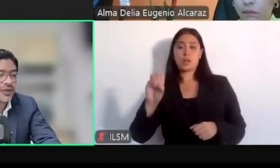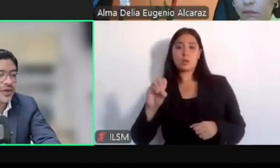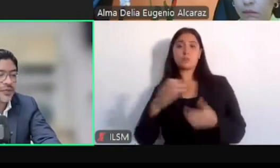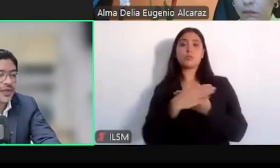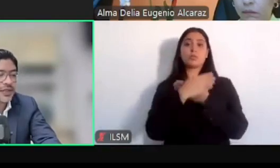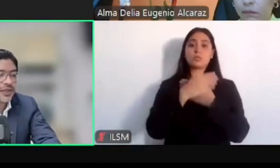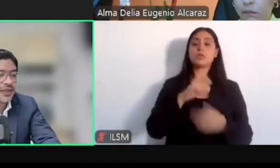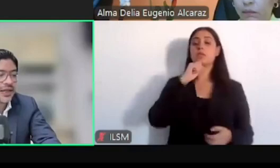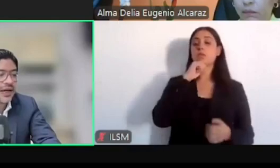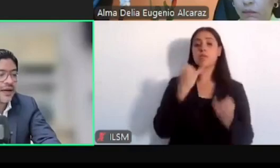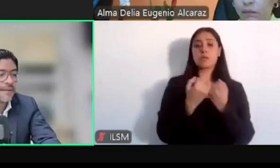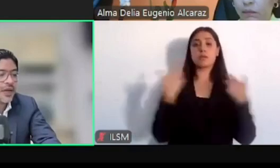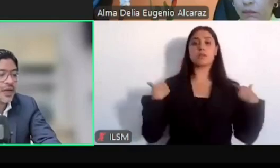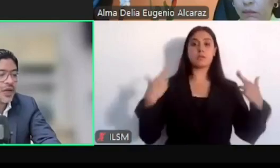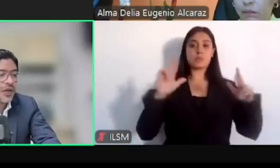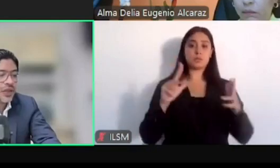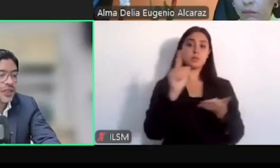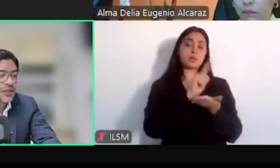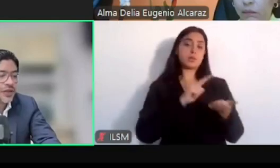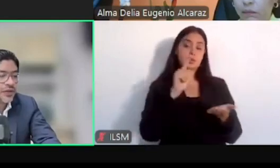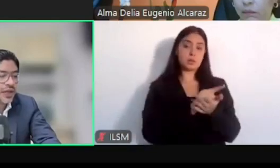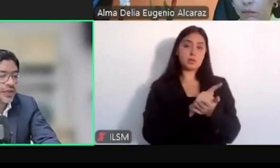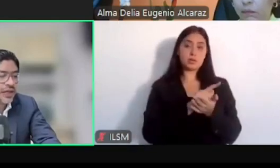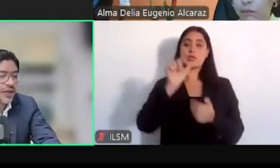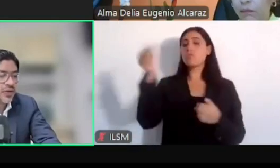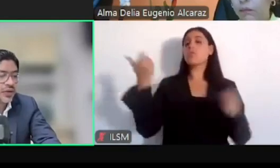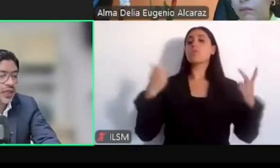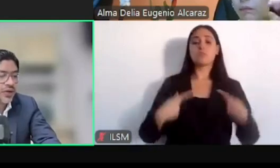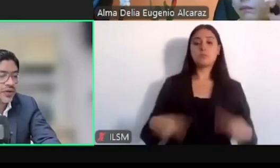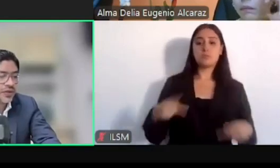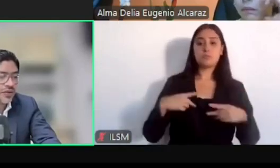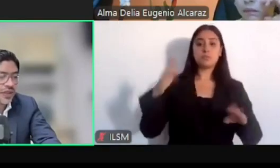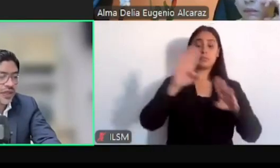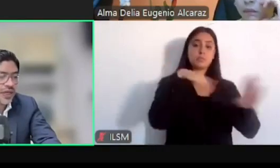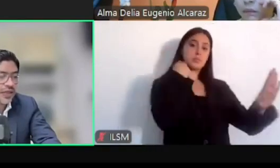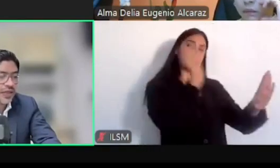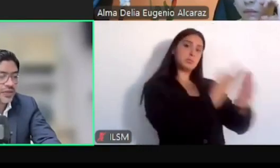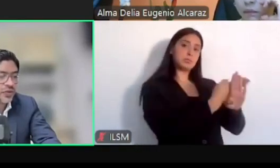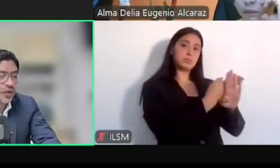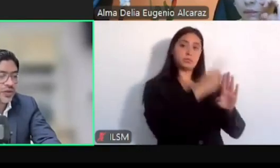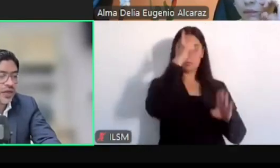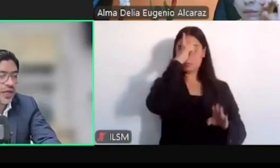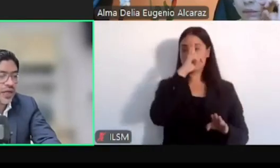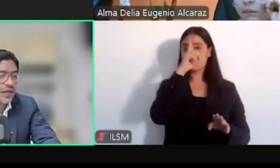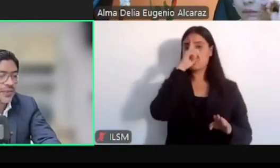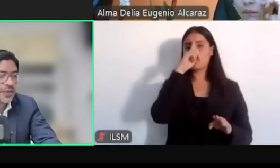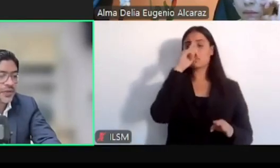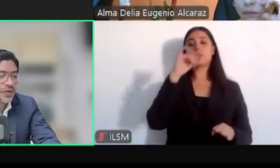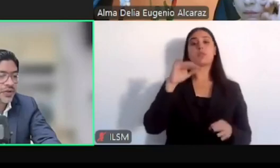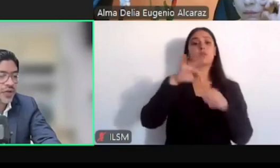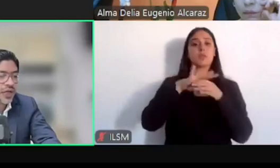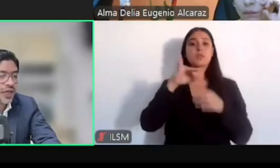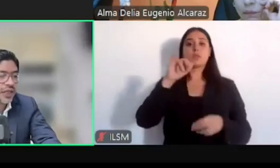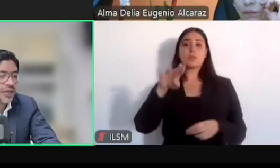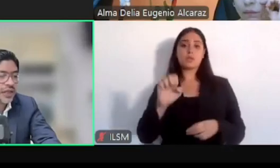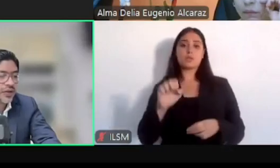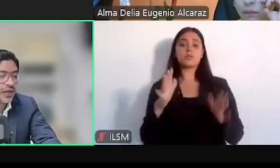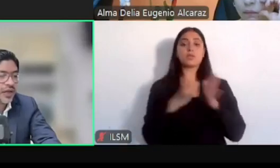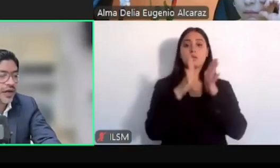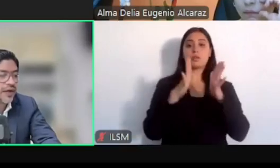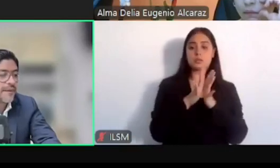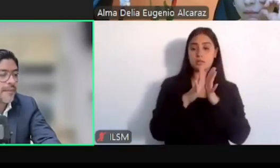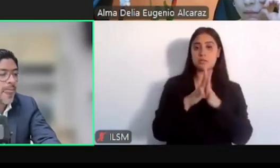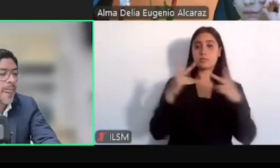través de su representante legal y otras personas en contra del Consejo general del instituto electoral y de participación ciudadana del Estado